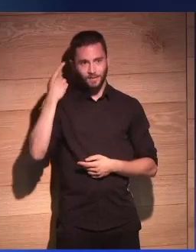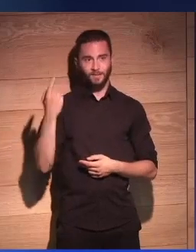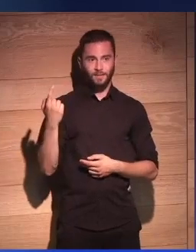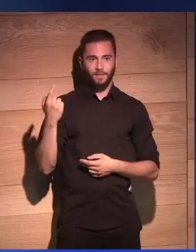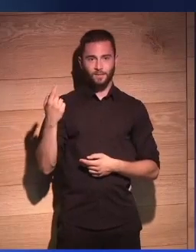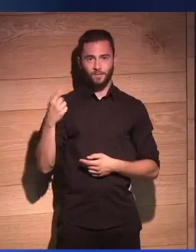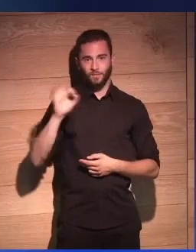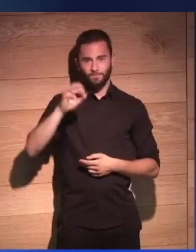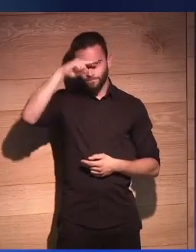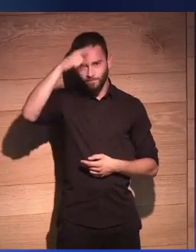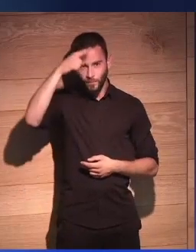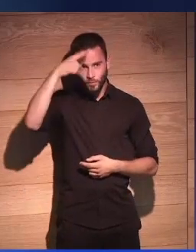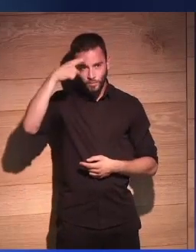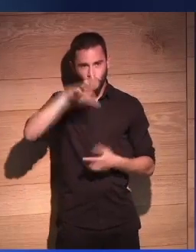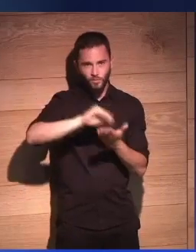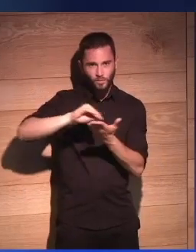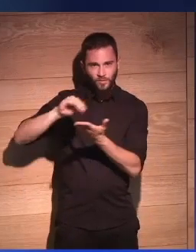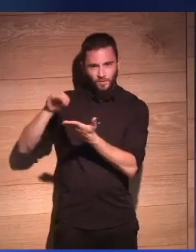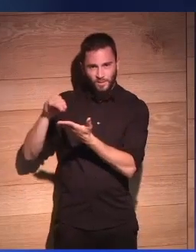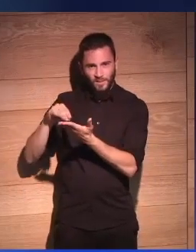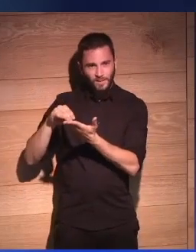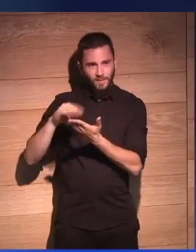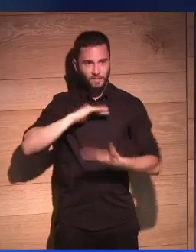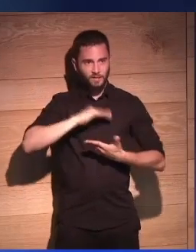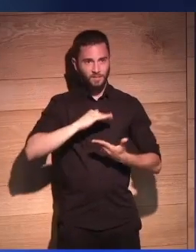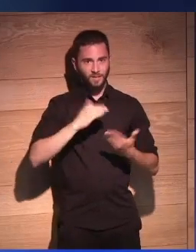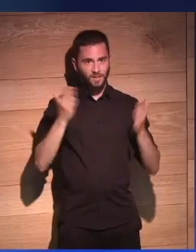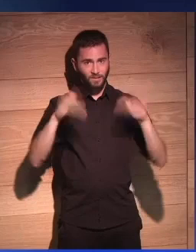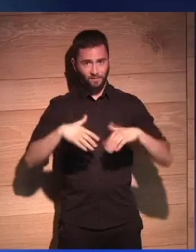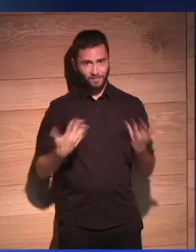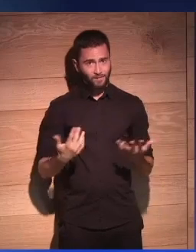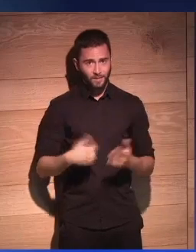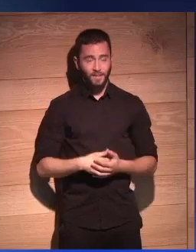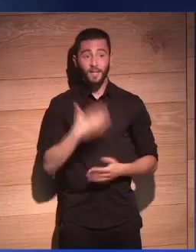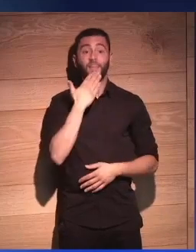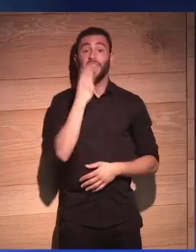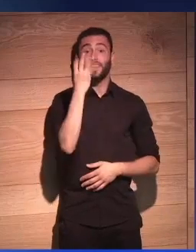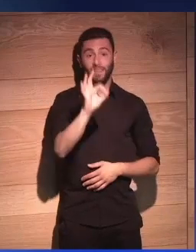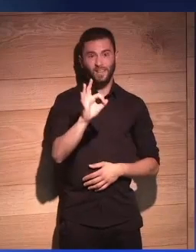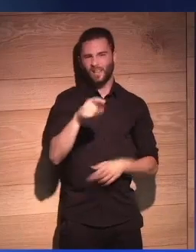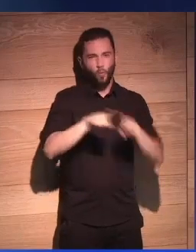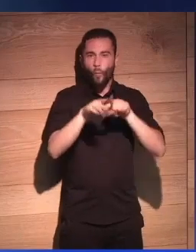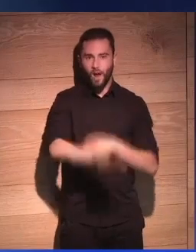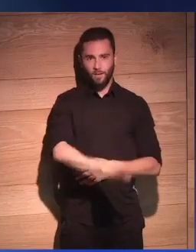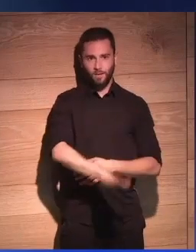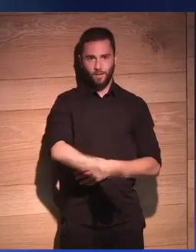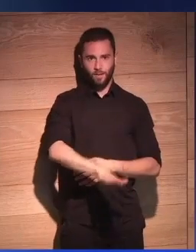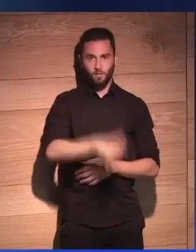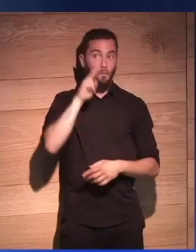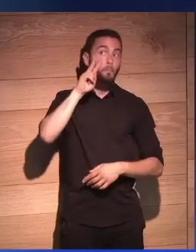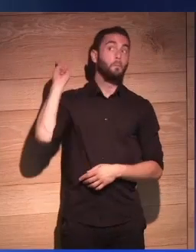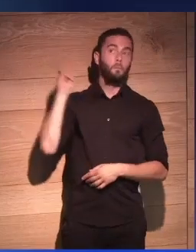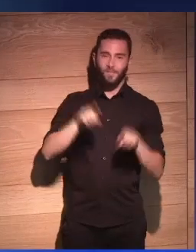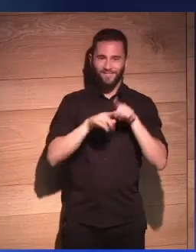arsenal cultural, el manejo cognitivo para hacerlo. Yo a los 30 era un niño, ¿no? Ahora me veo